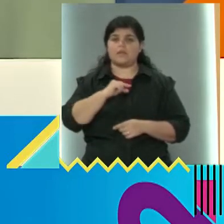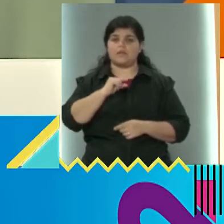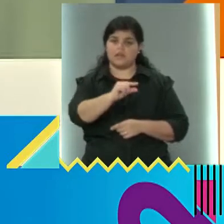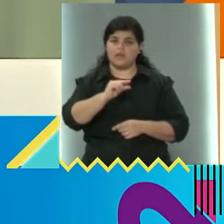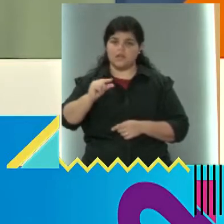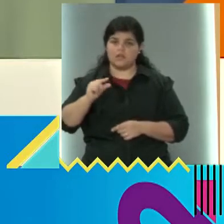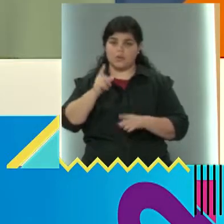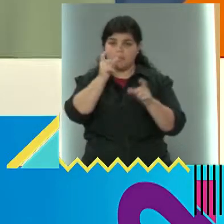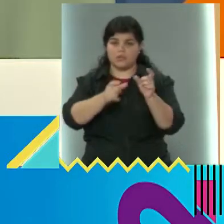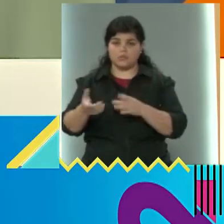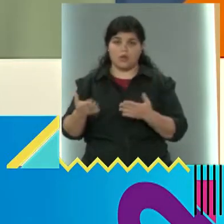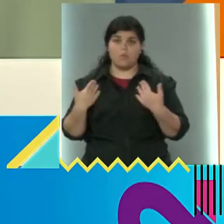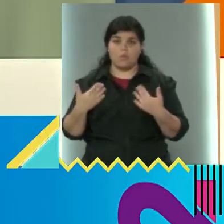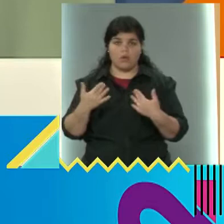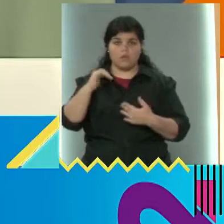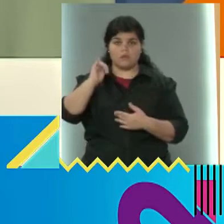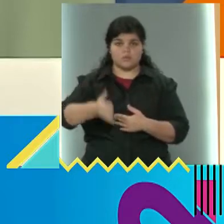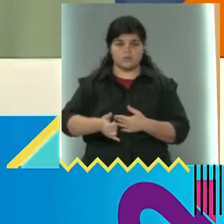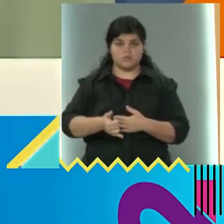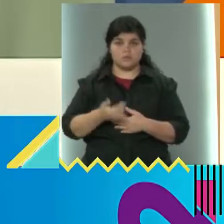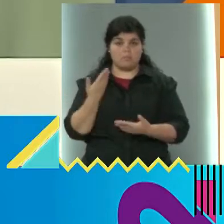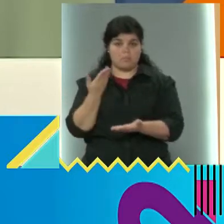sí puede acceder. Si bien